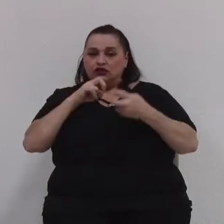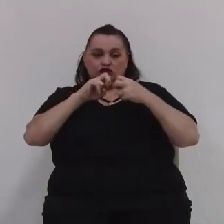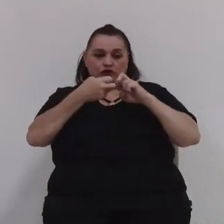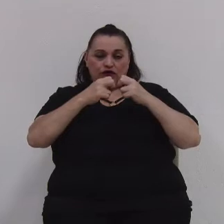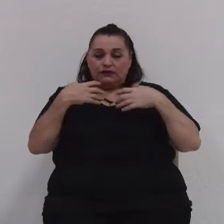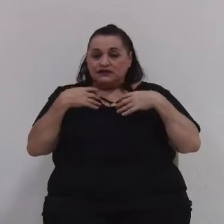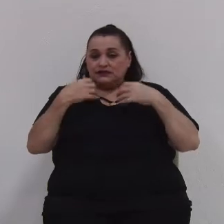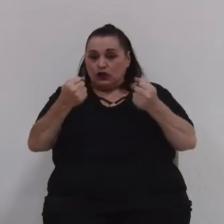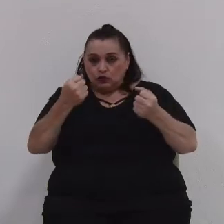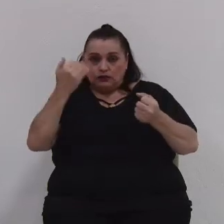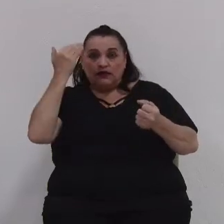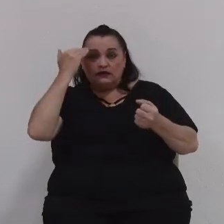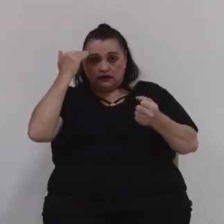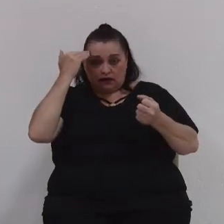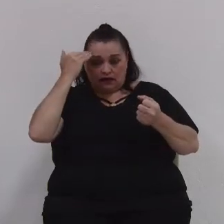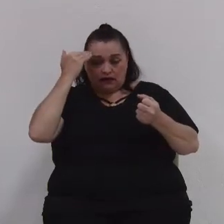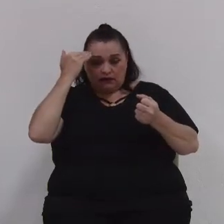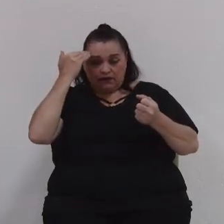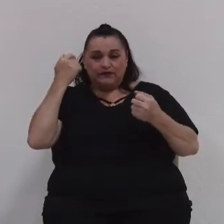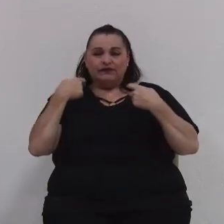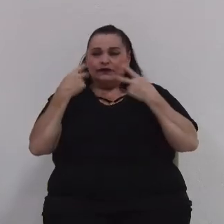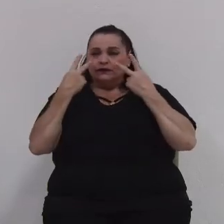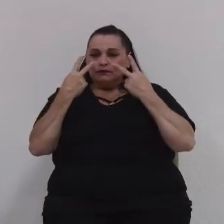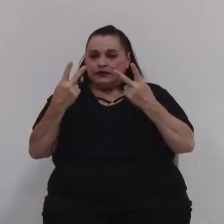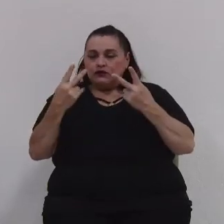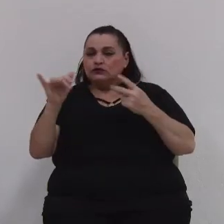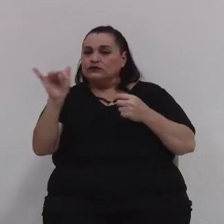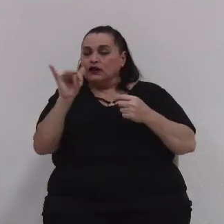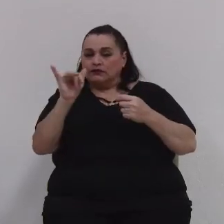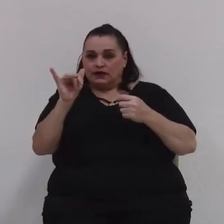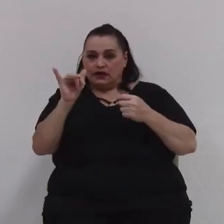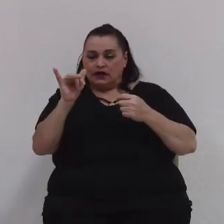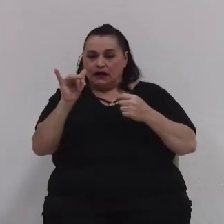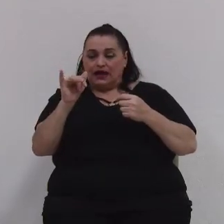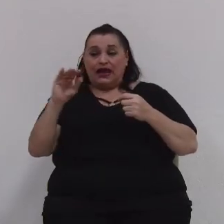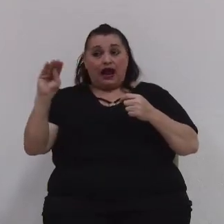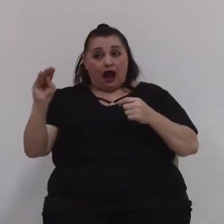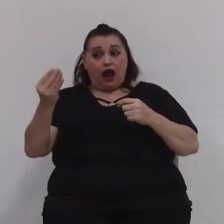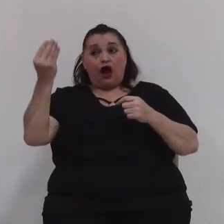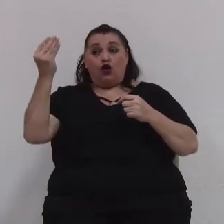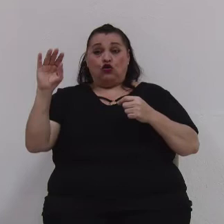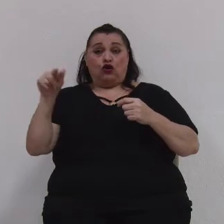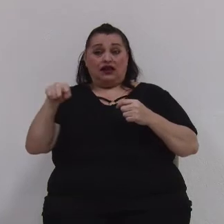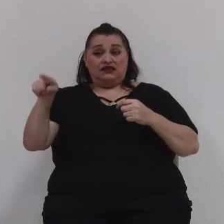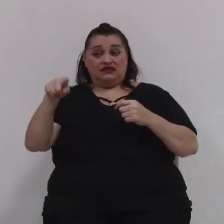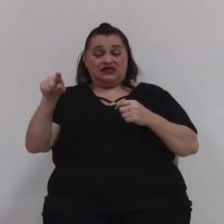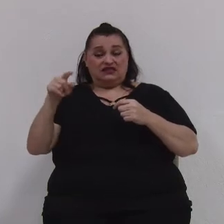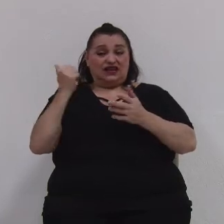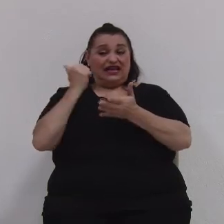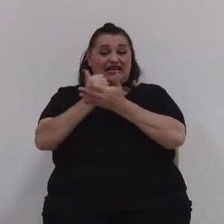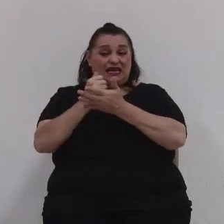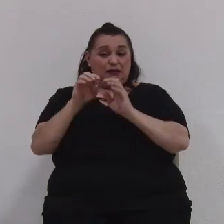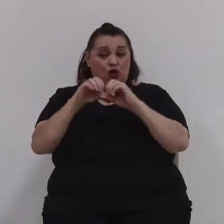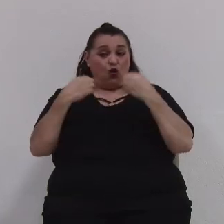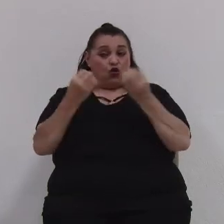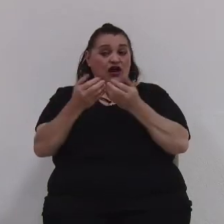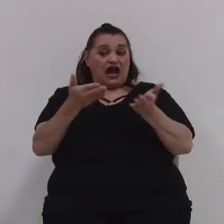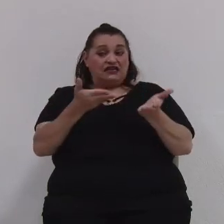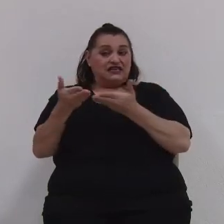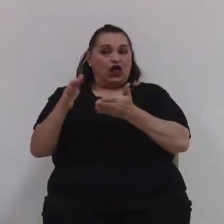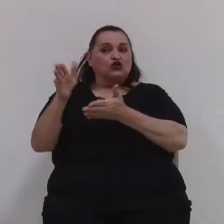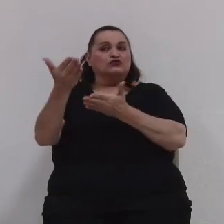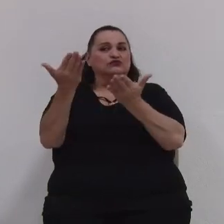salud mental, estamos viendo además que es en la adolescencia donde el crimen organizado capta